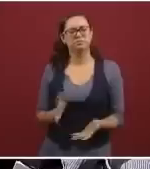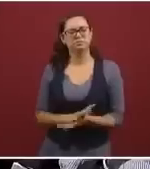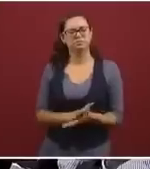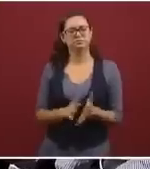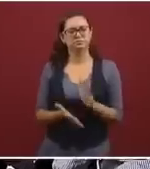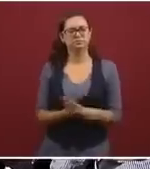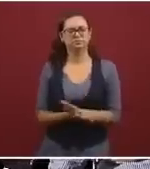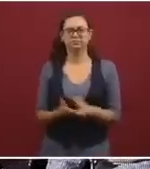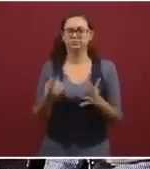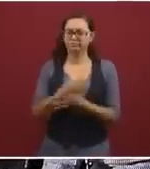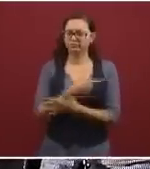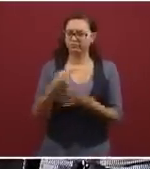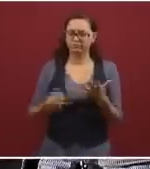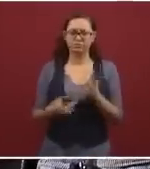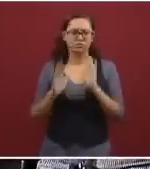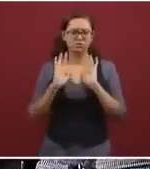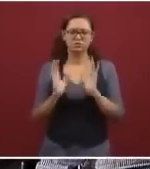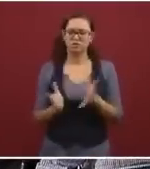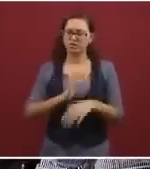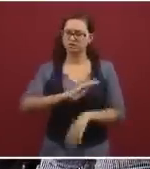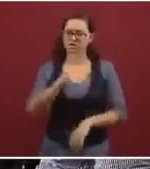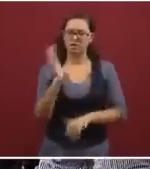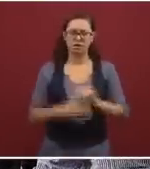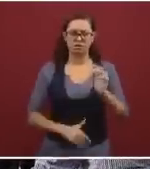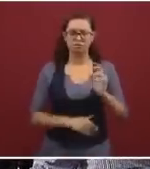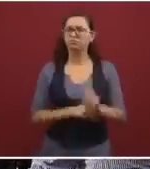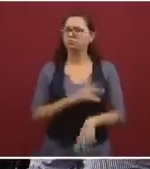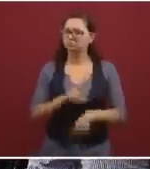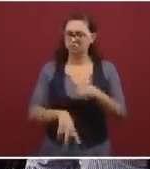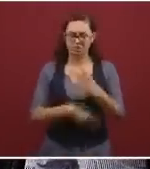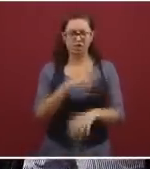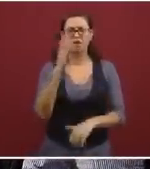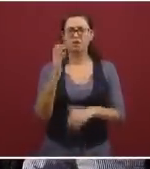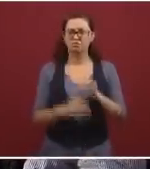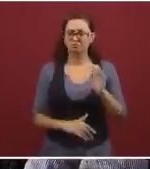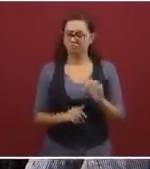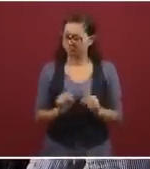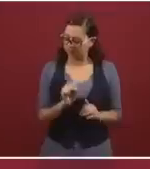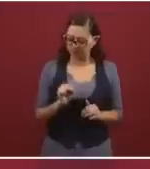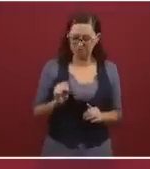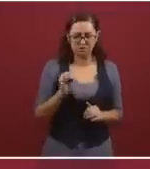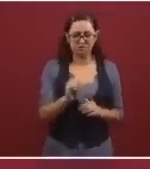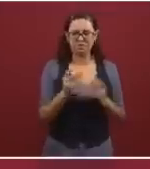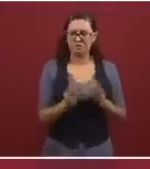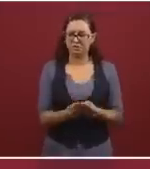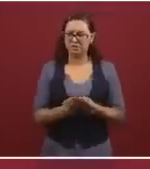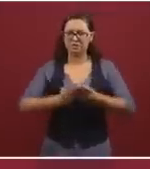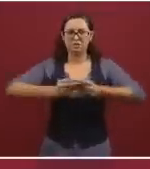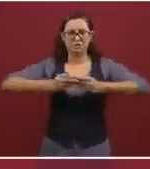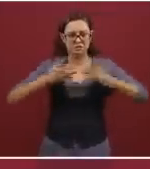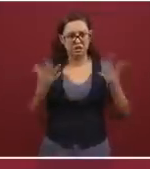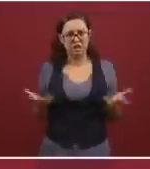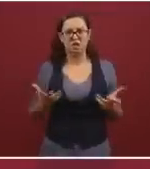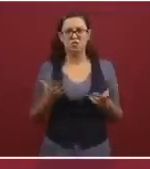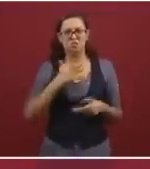Entonces, todo eso se va a terminar y sí vamos a corregir injusticias